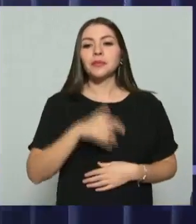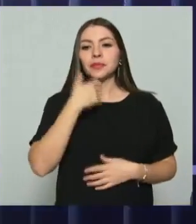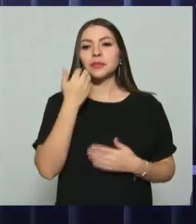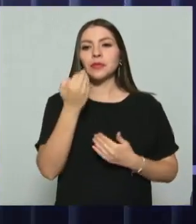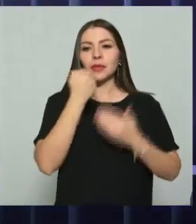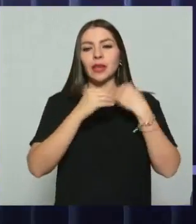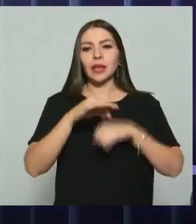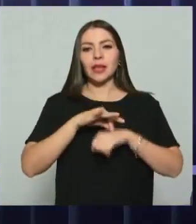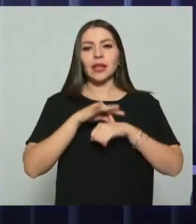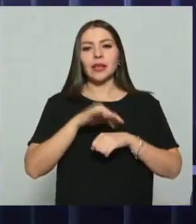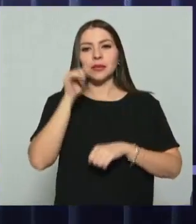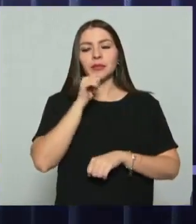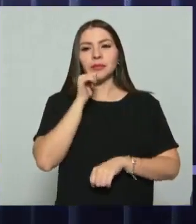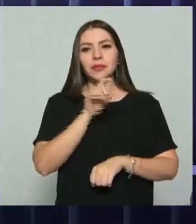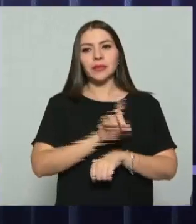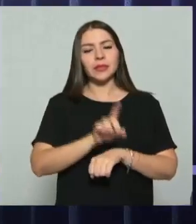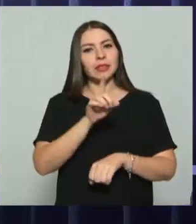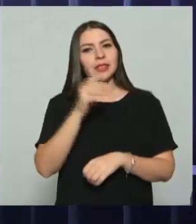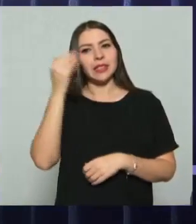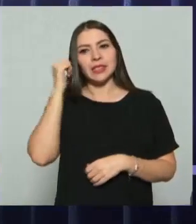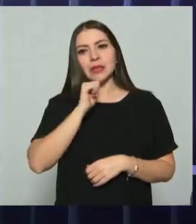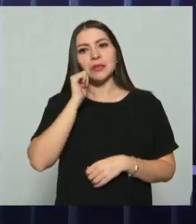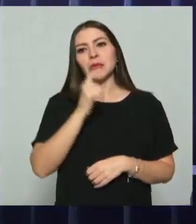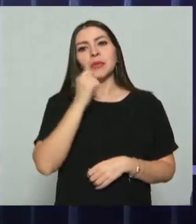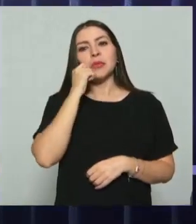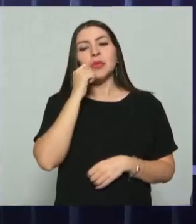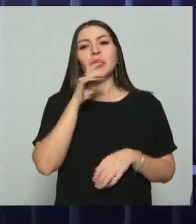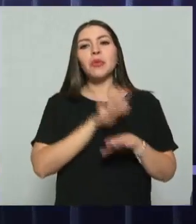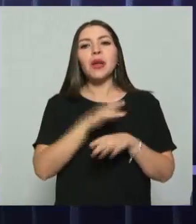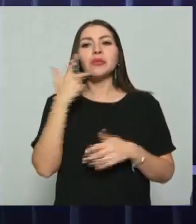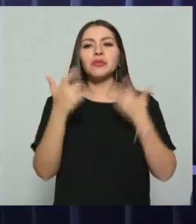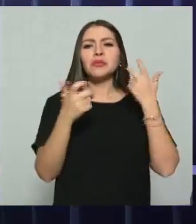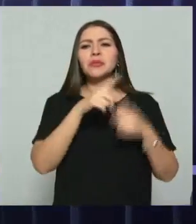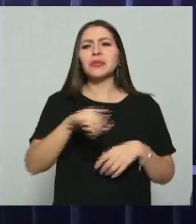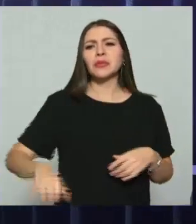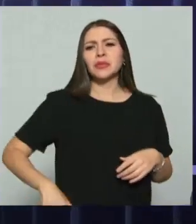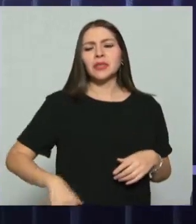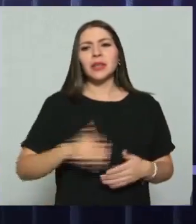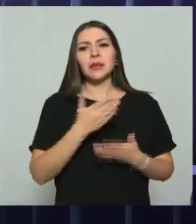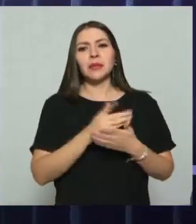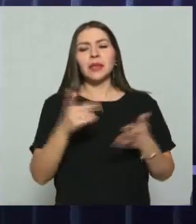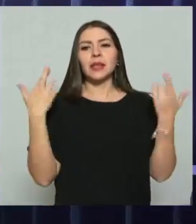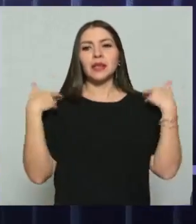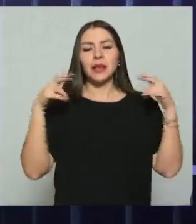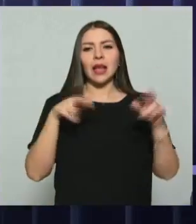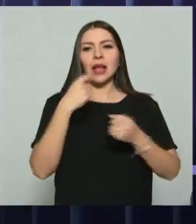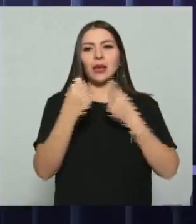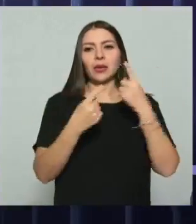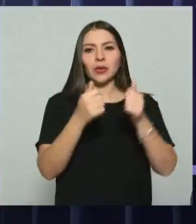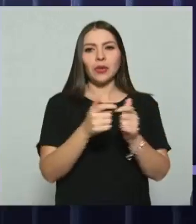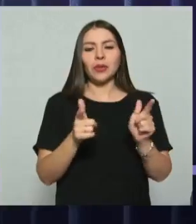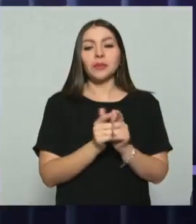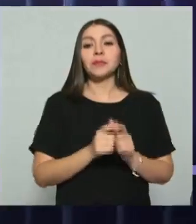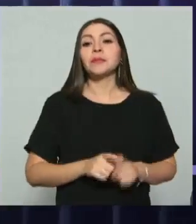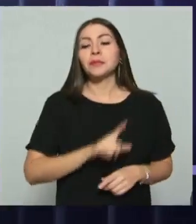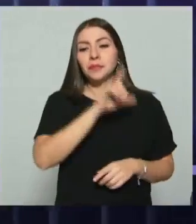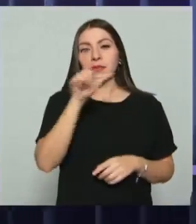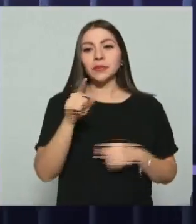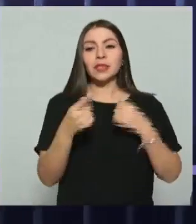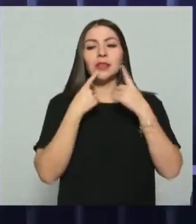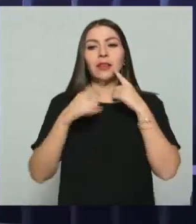comer carne todo el tiempo y no sin importarles las hormonas, ellos están muy interesados. Además son representantes de algunos grupos, así que vamos a tener un